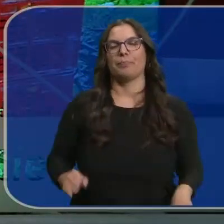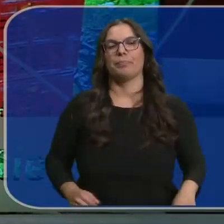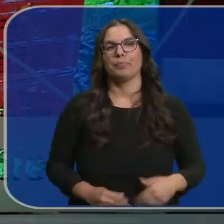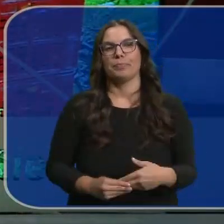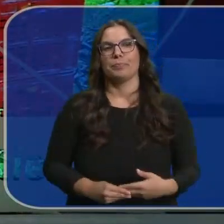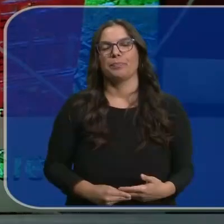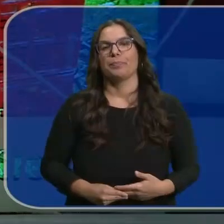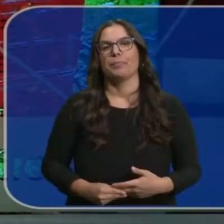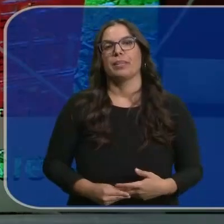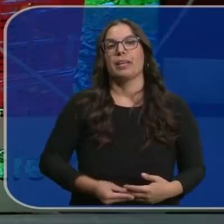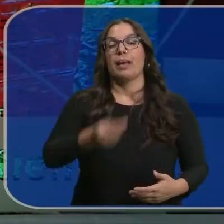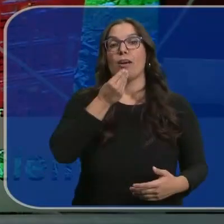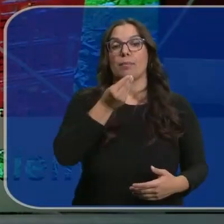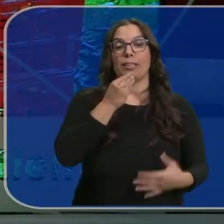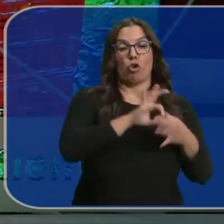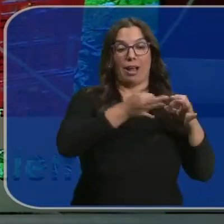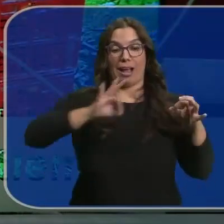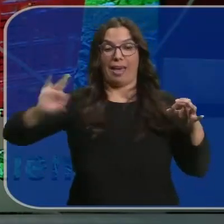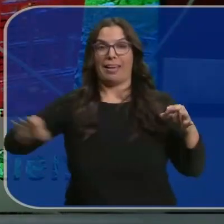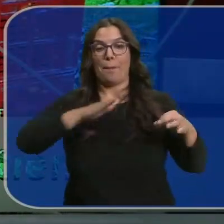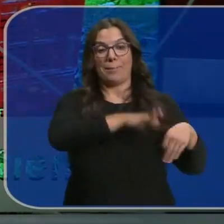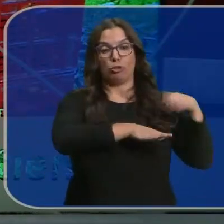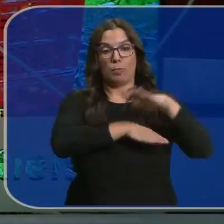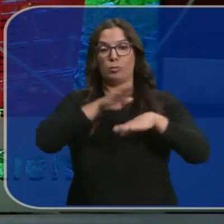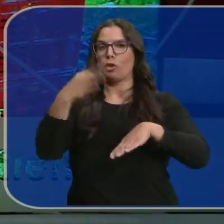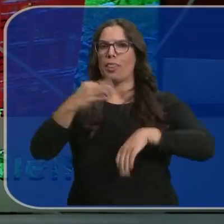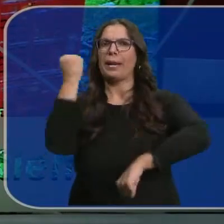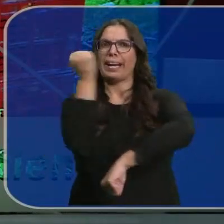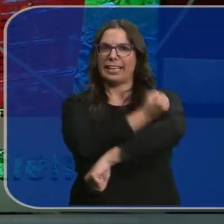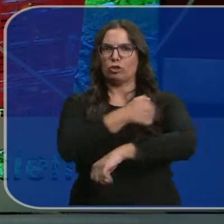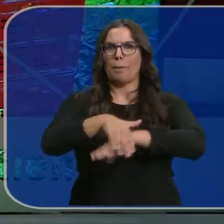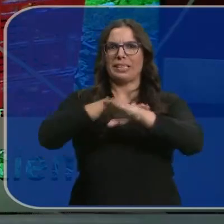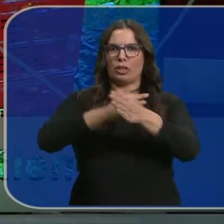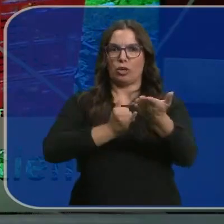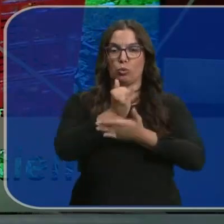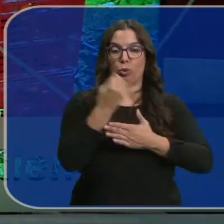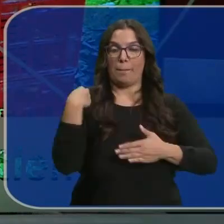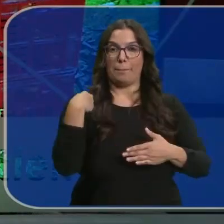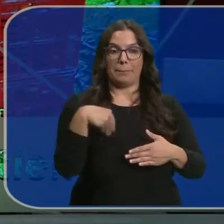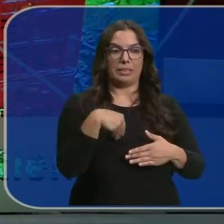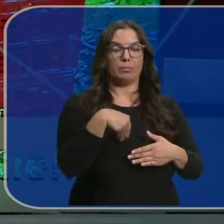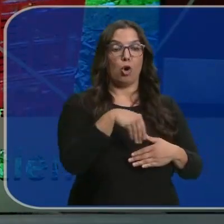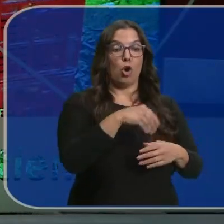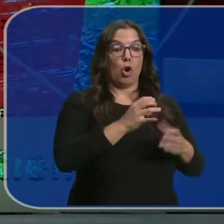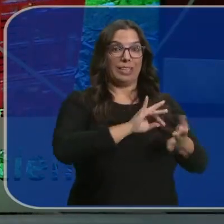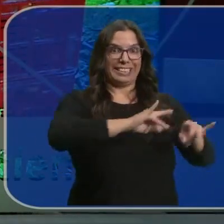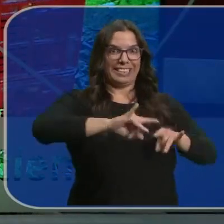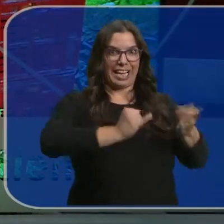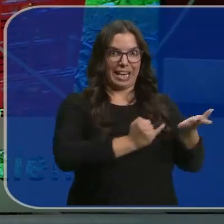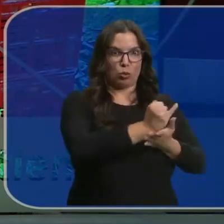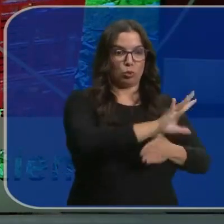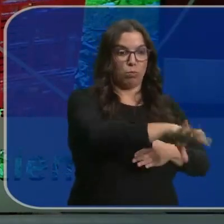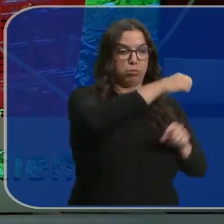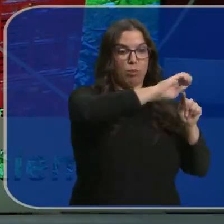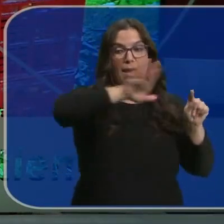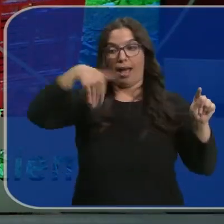Cada paso de la cadena alimentaria tiene que quedar registrado en el Ministerio de Agricultura, desde que la materia prima sale de la tierra hasta que